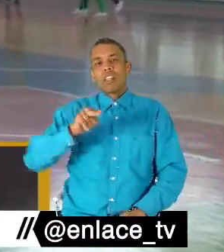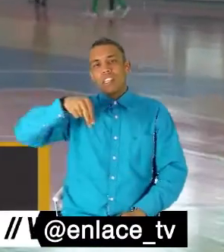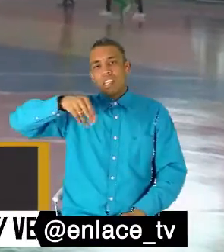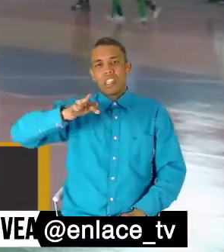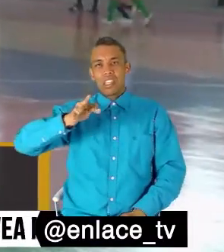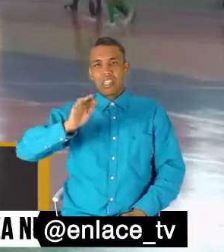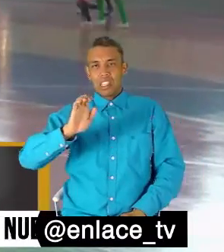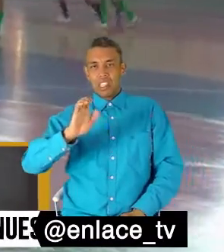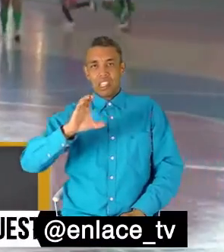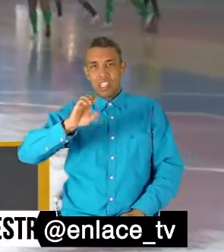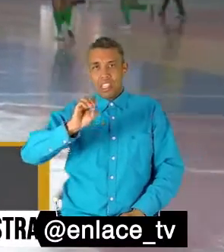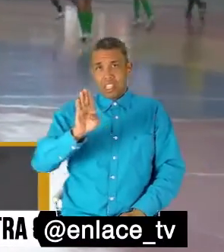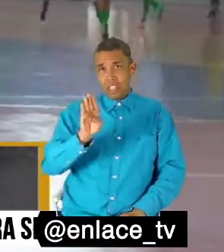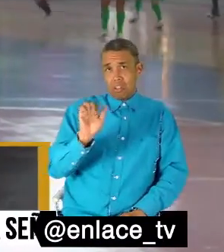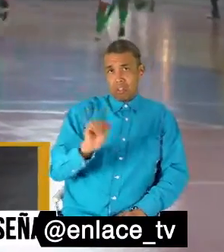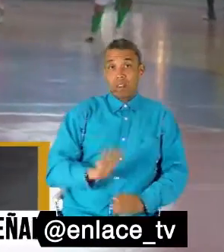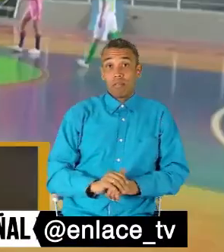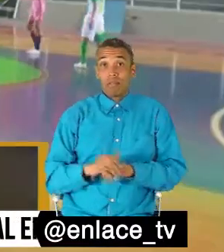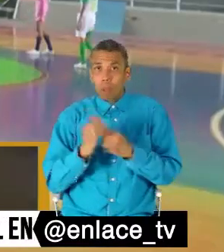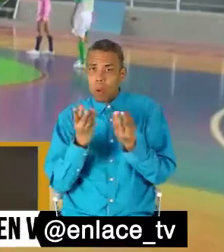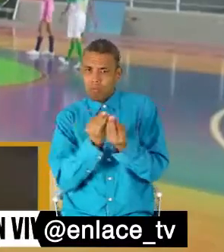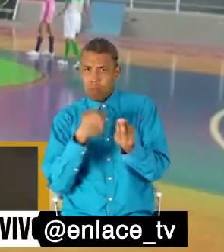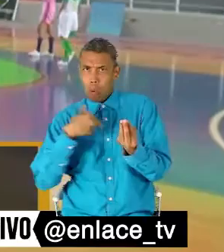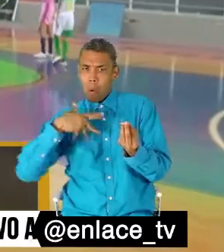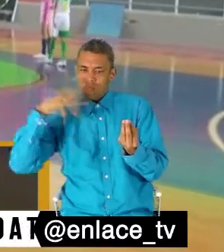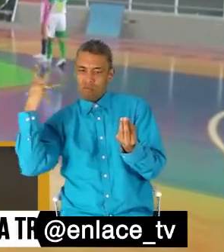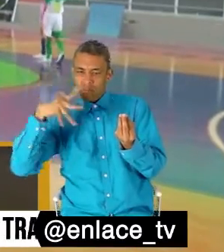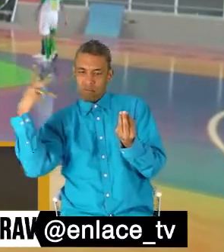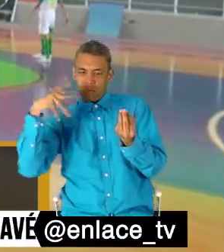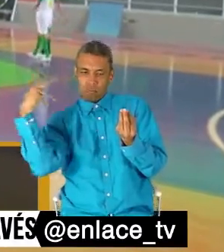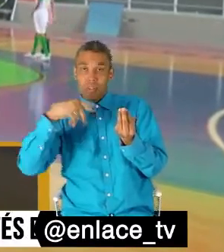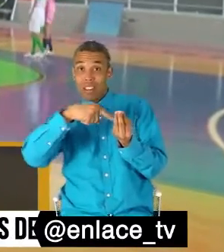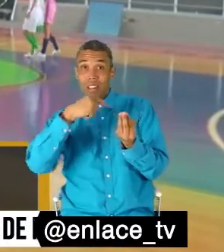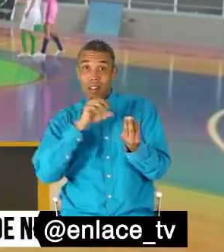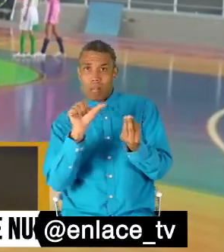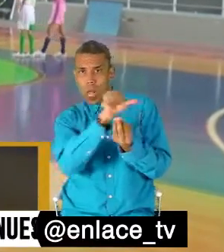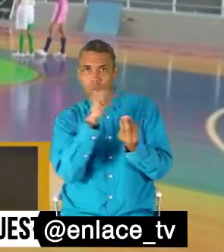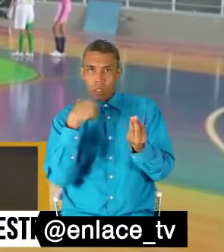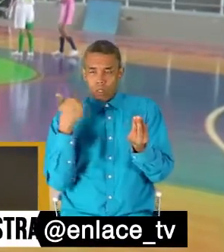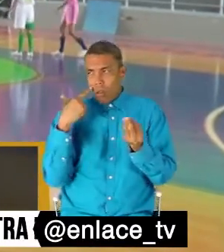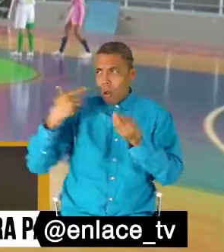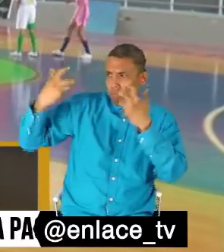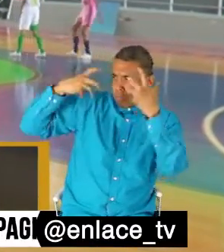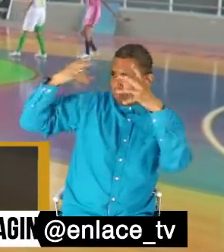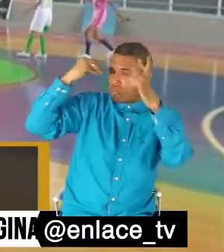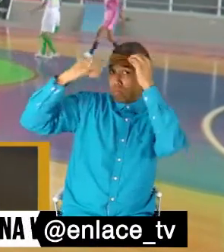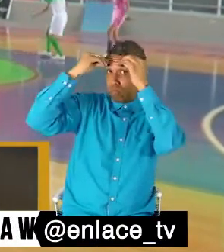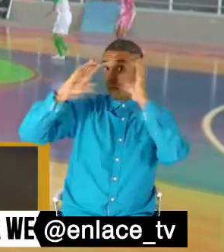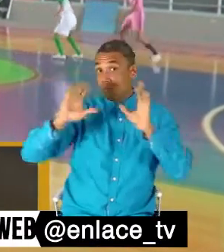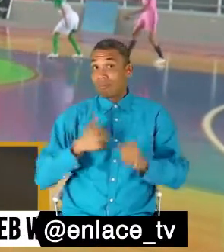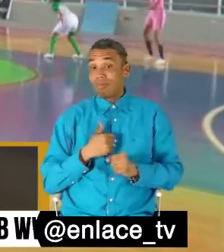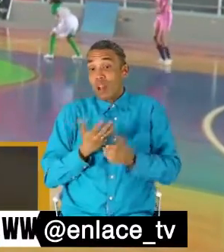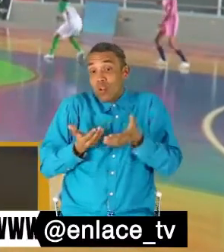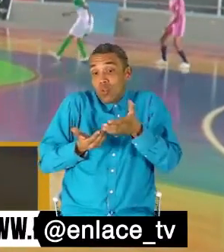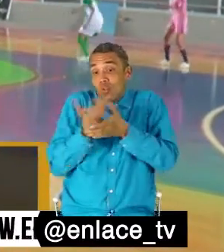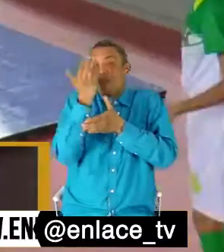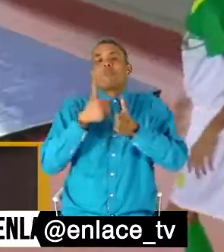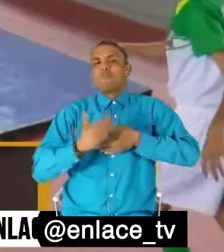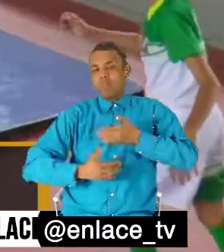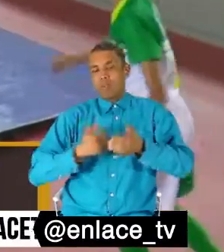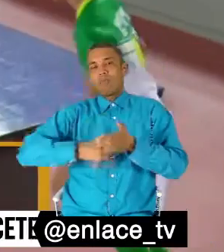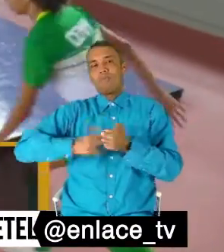queremos hacer, han hecho la estrategia que yo les he enseñado y poco a poco van aprendiendo. Esto es un deporte nuevo para nosotros, para mí como para ellas, y vamos, cada día tenemos que mejorar